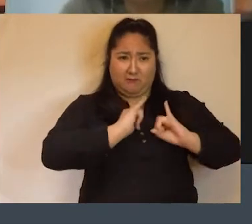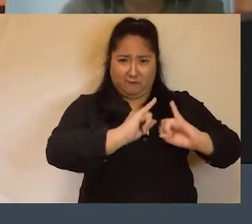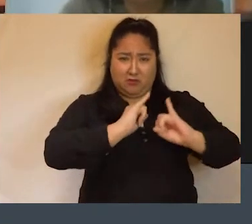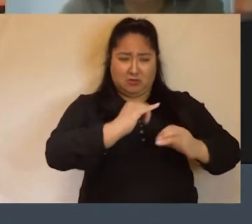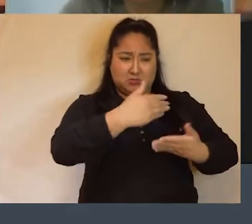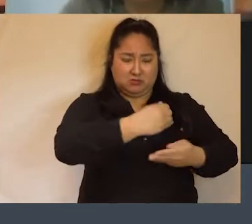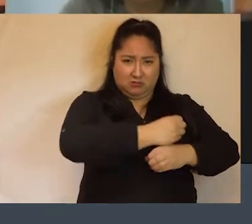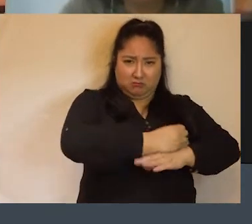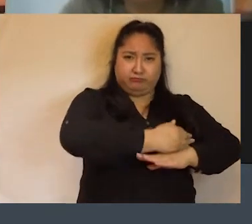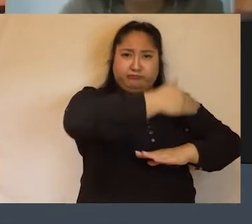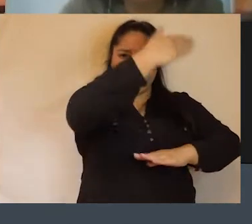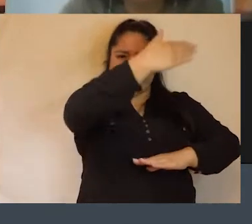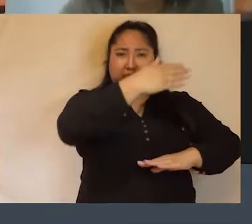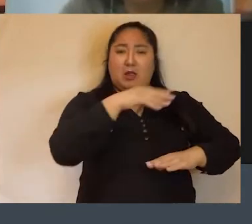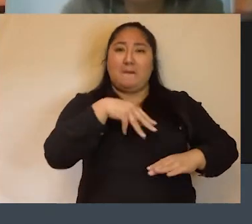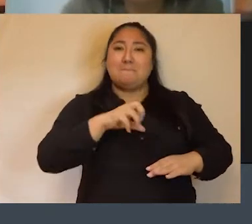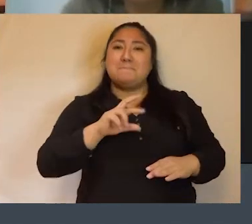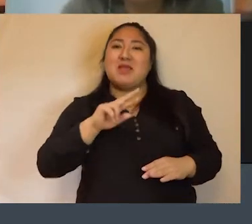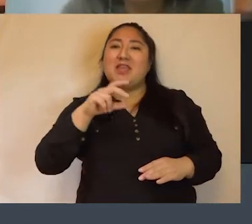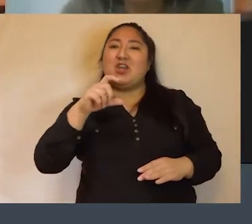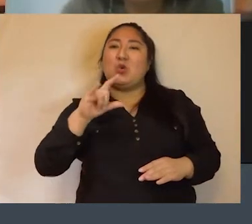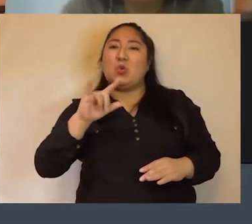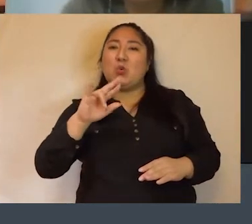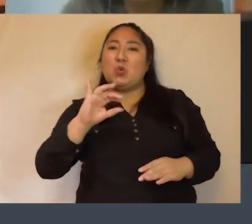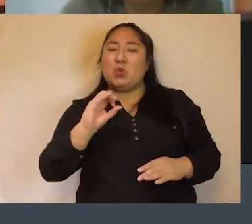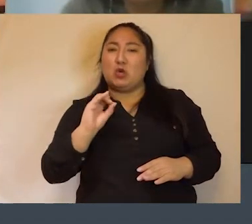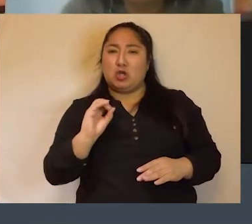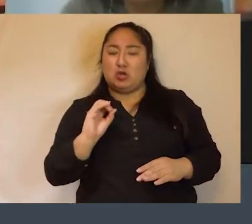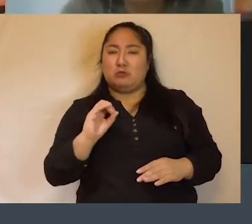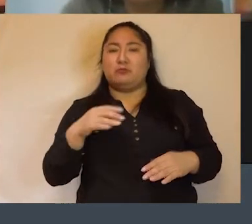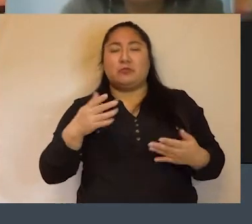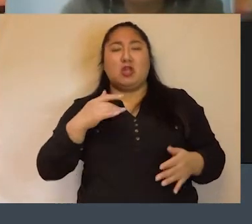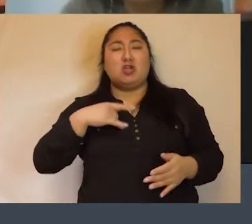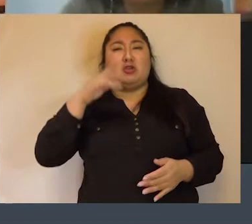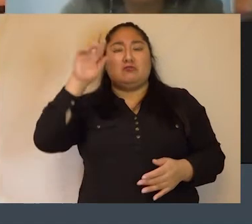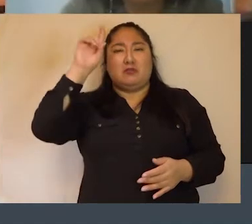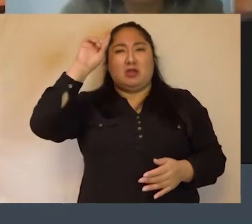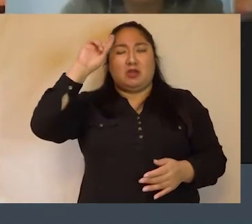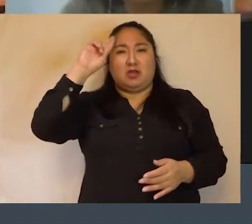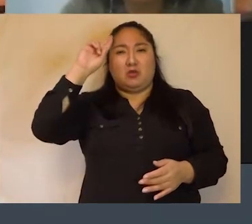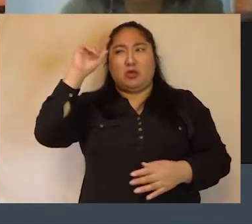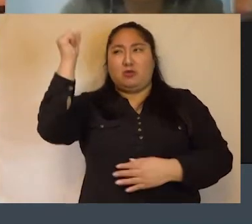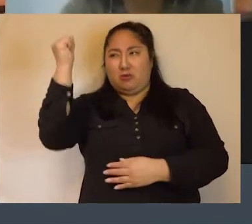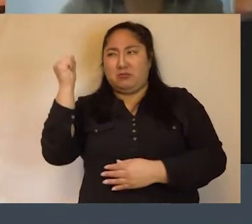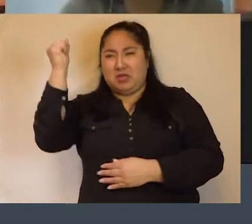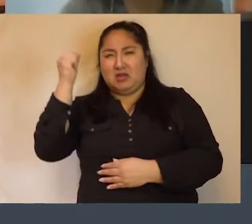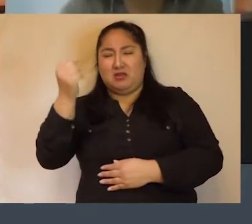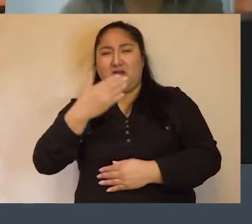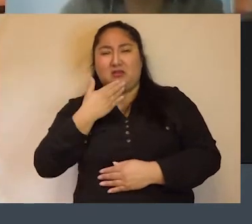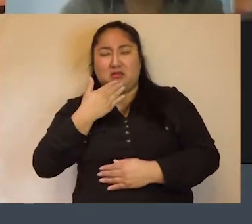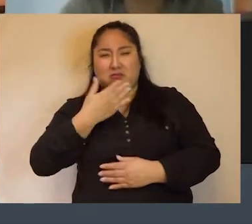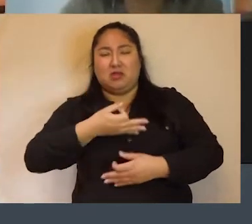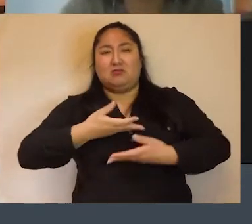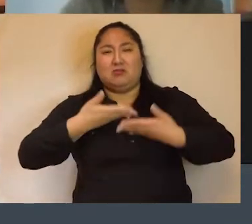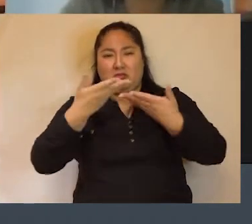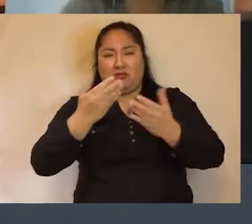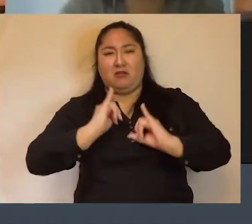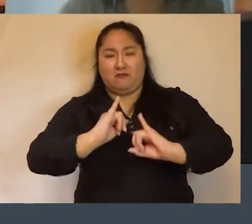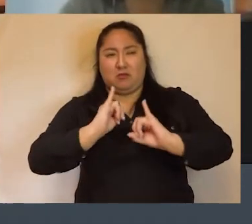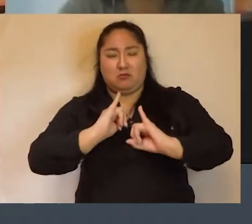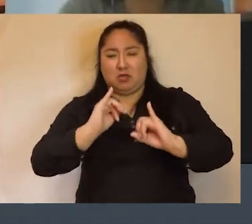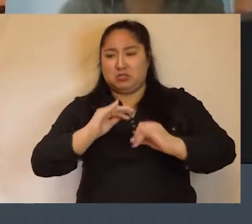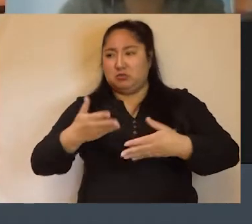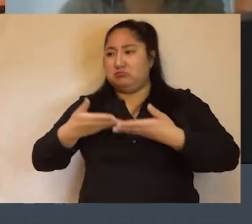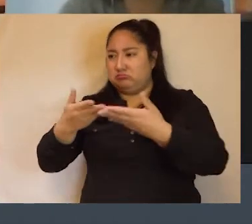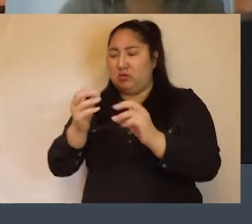Mercurio, con José Piñera a la cabeza, estableciendo que esta era la maravilla a nivel mundial y que le iba a